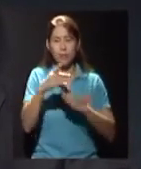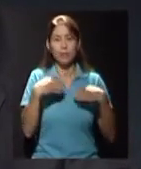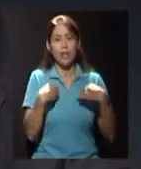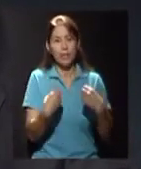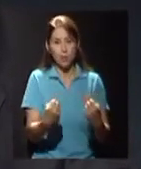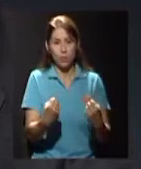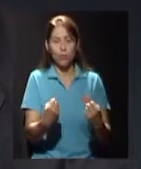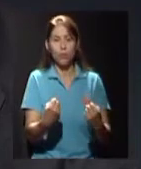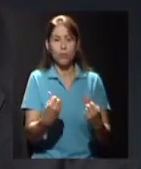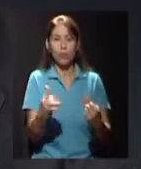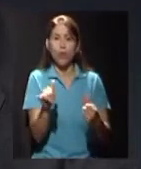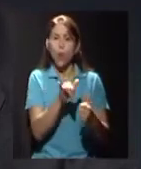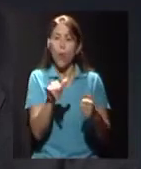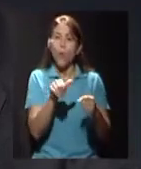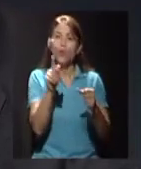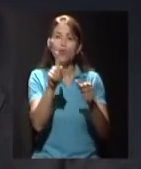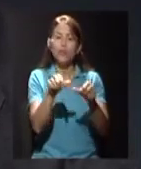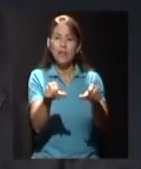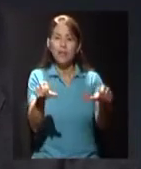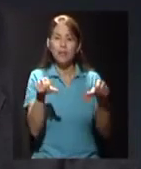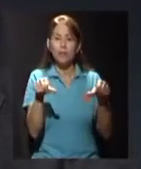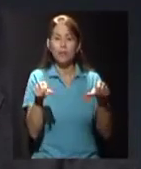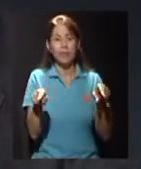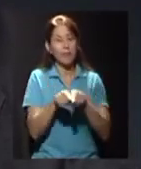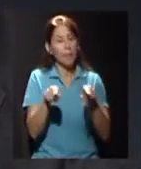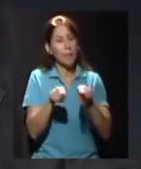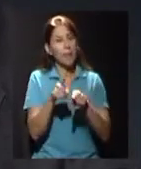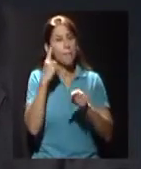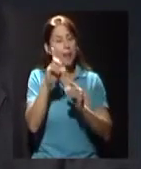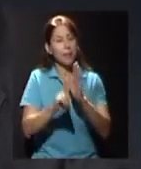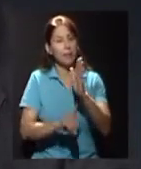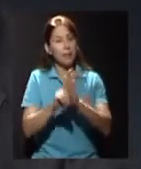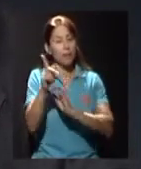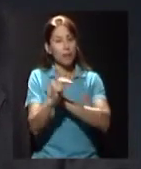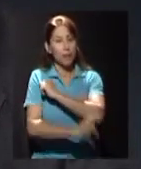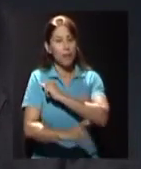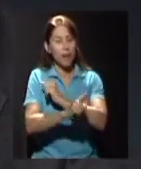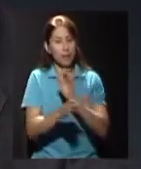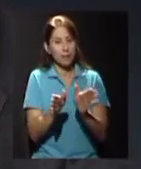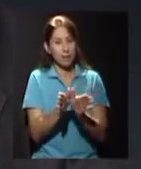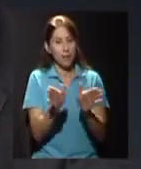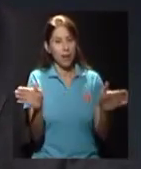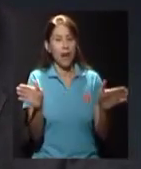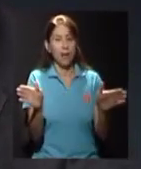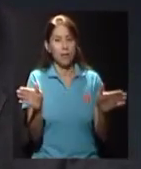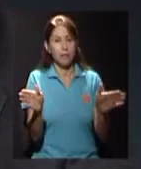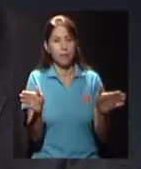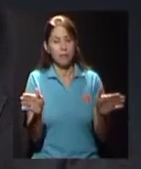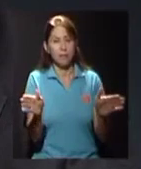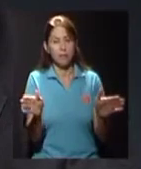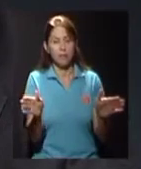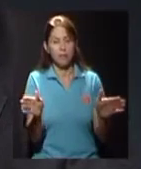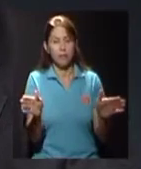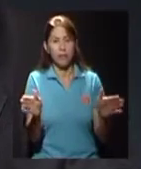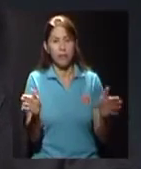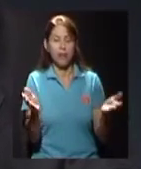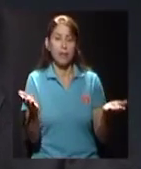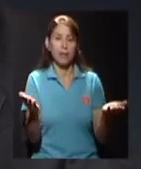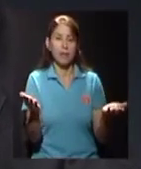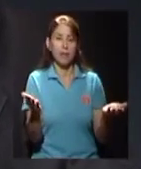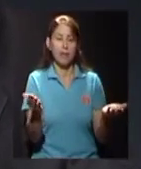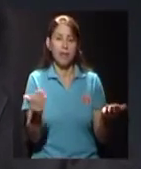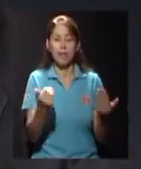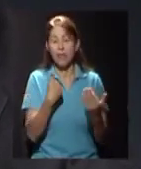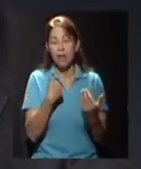como sector sino me atrevo a decir del país en general y que tiene